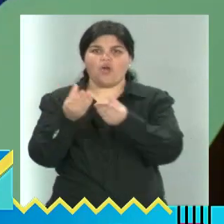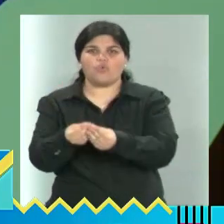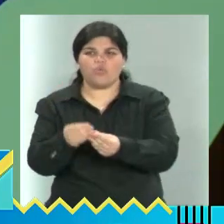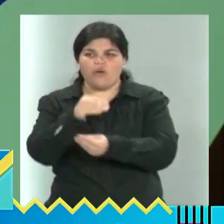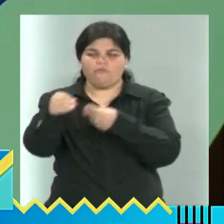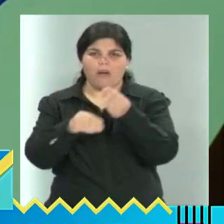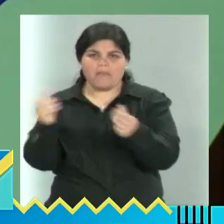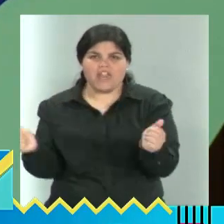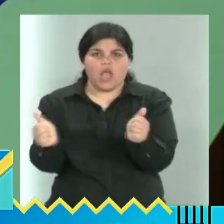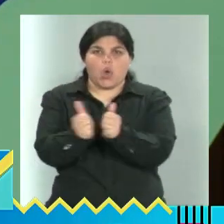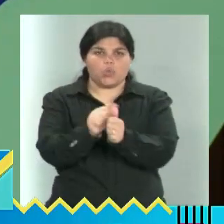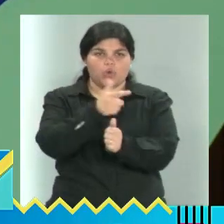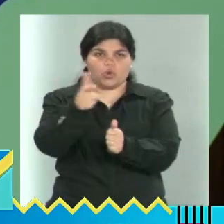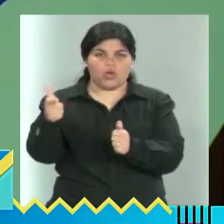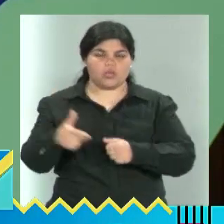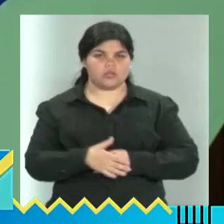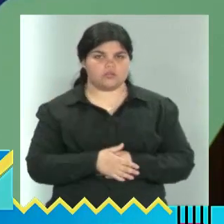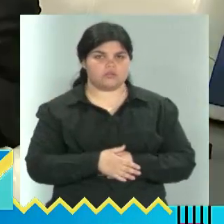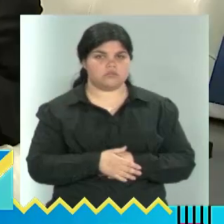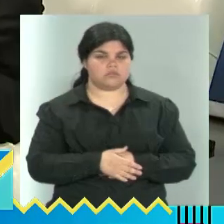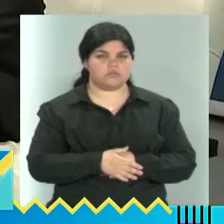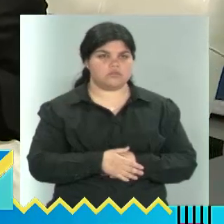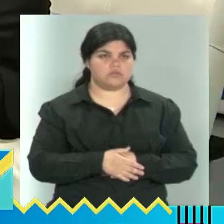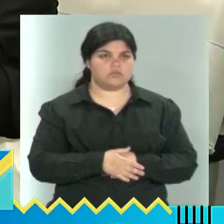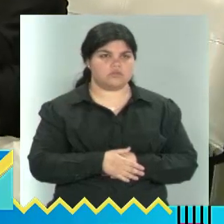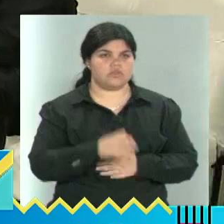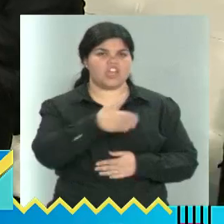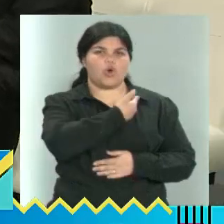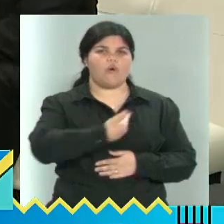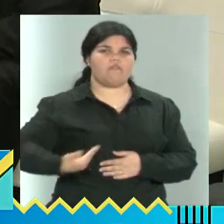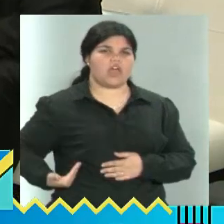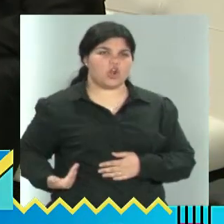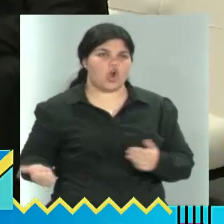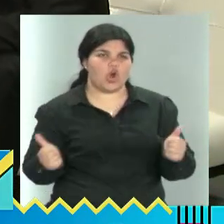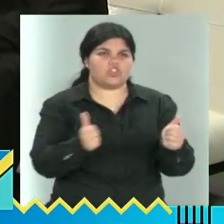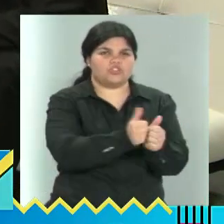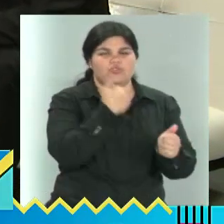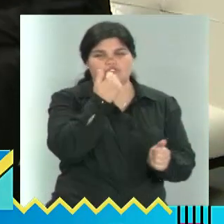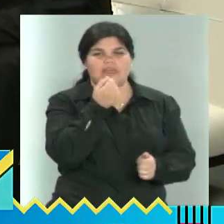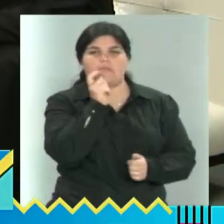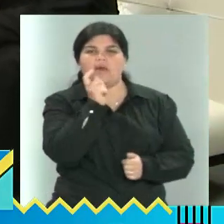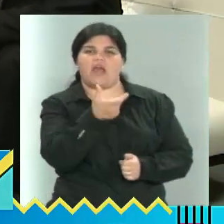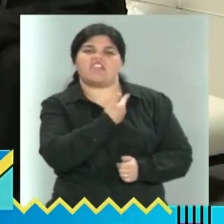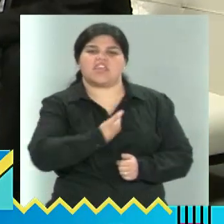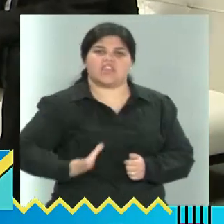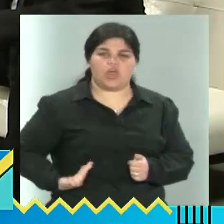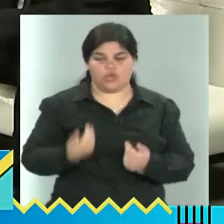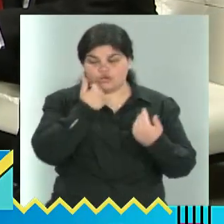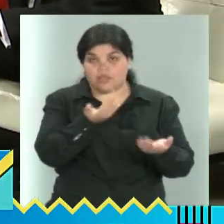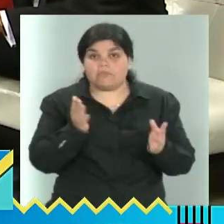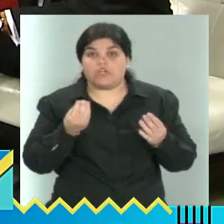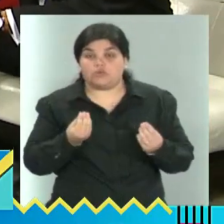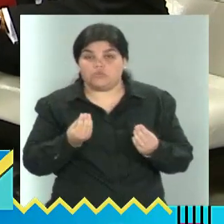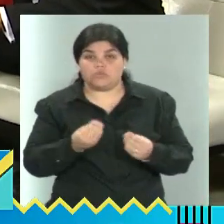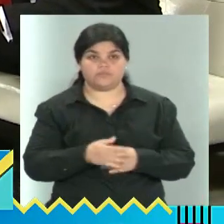Y la contención por parte del Estado, no sé si decirle el Estado, pero... Bueno, justamente,